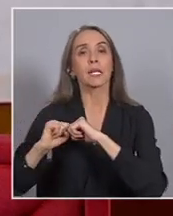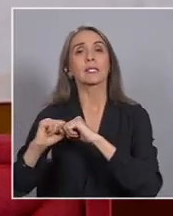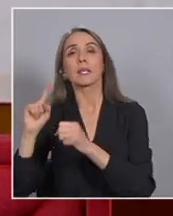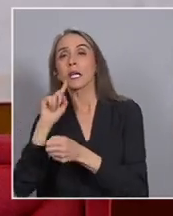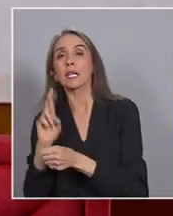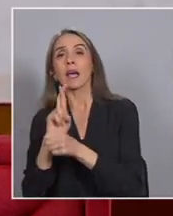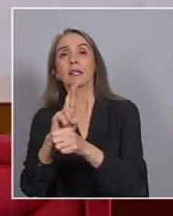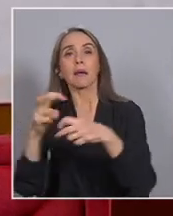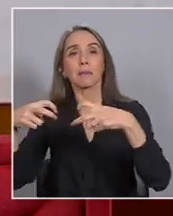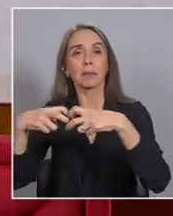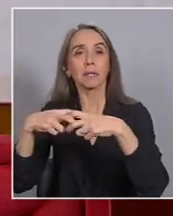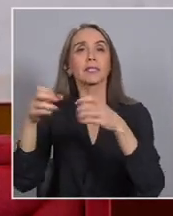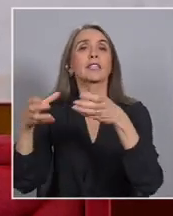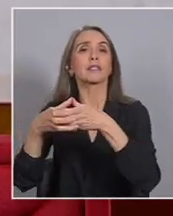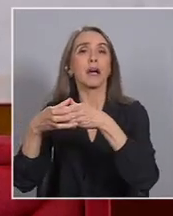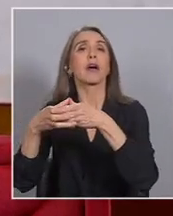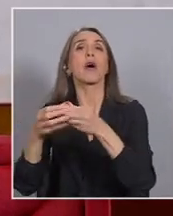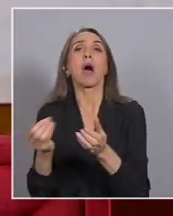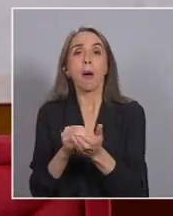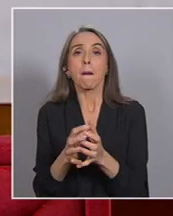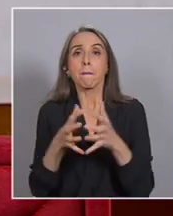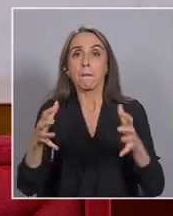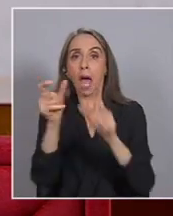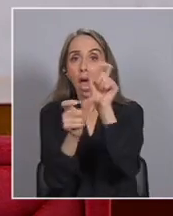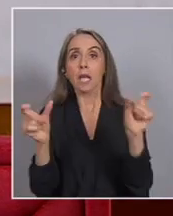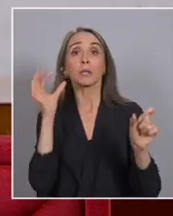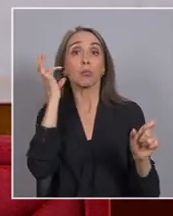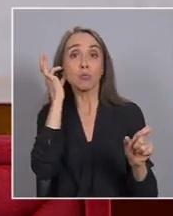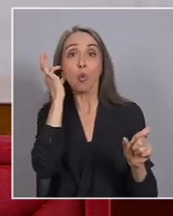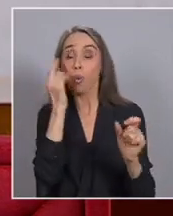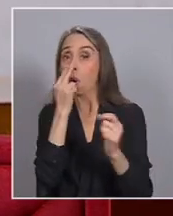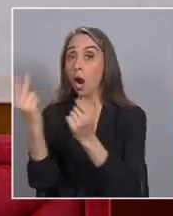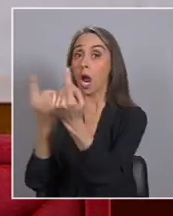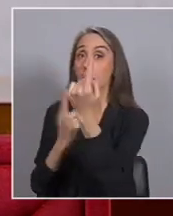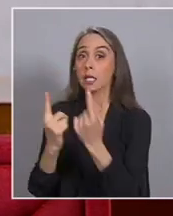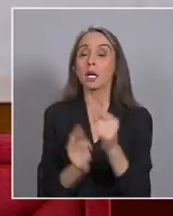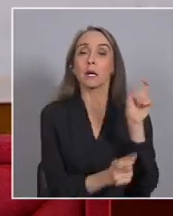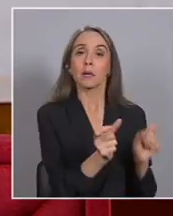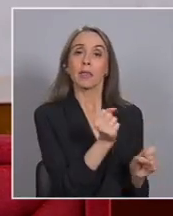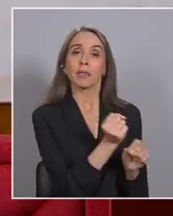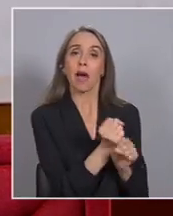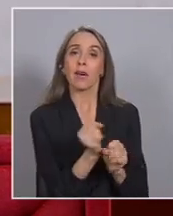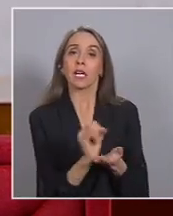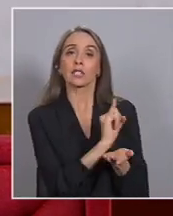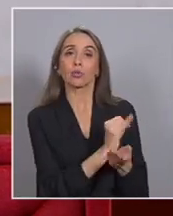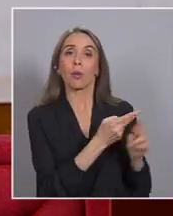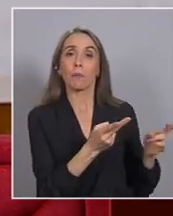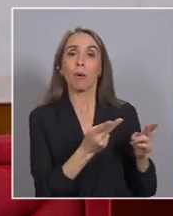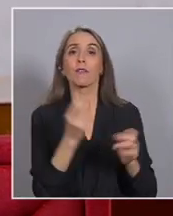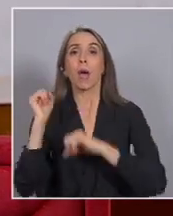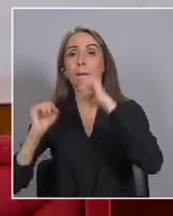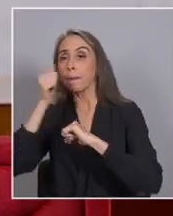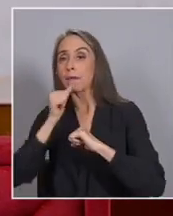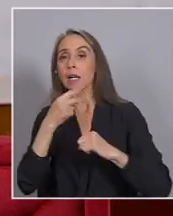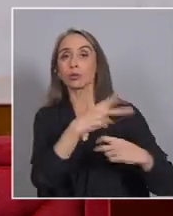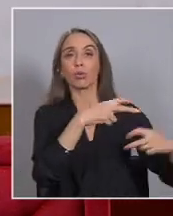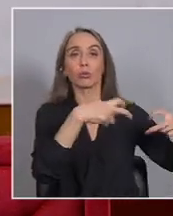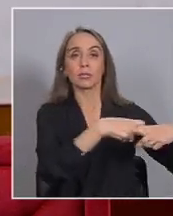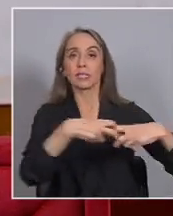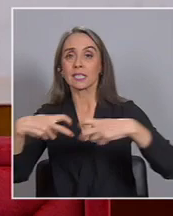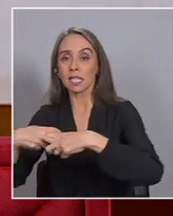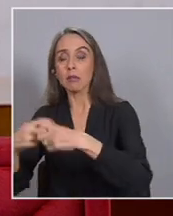representantes, cada vez más mujeres entre ellas, trabajadores del sector público y privado en sus organizaciones